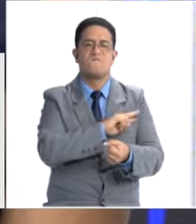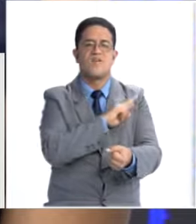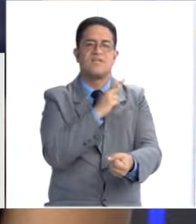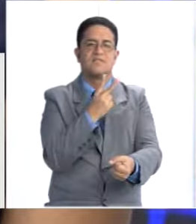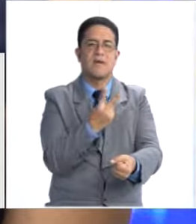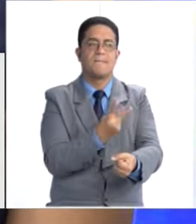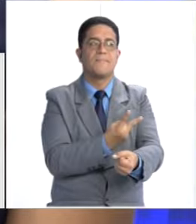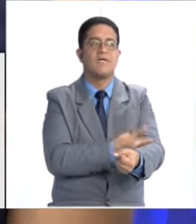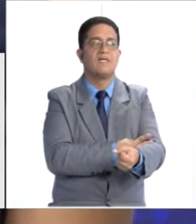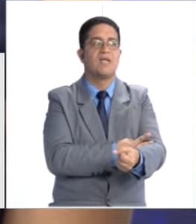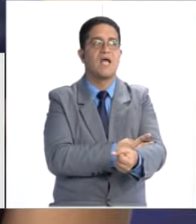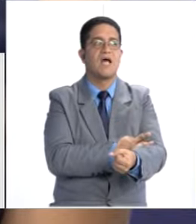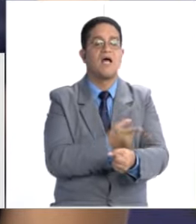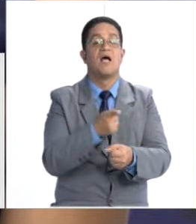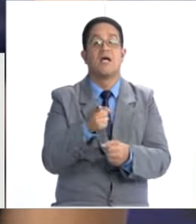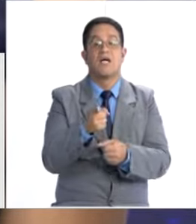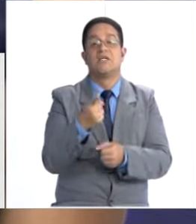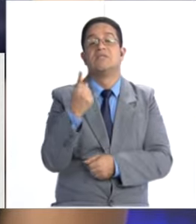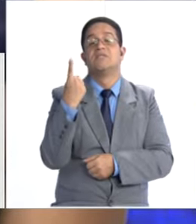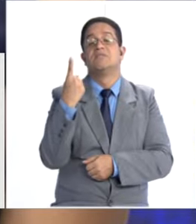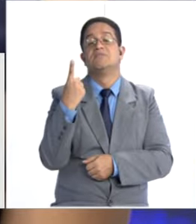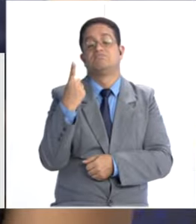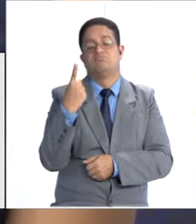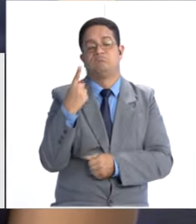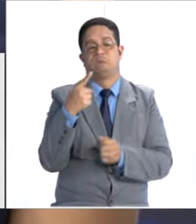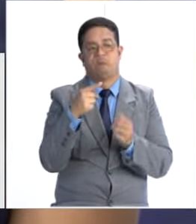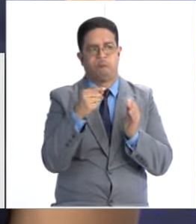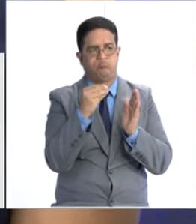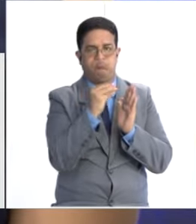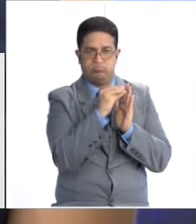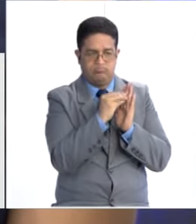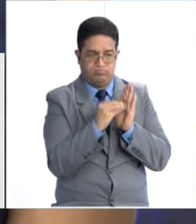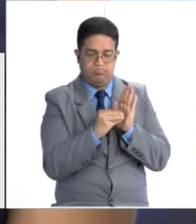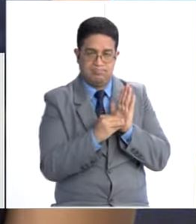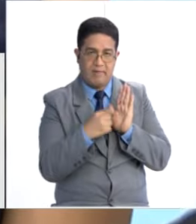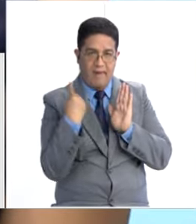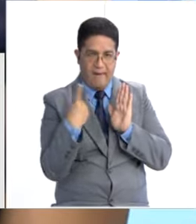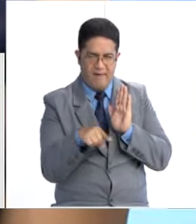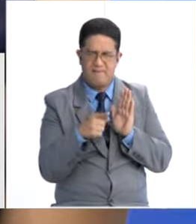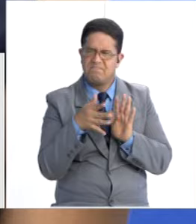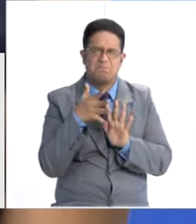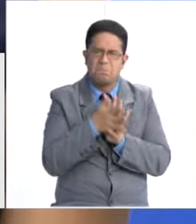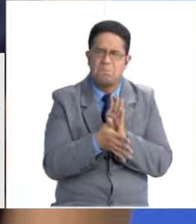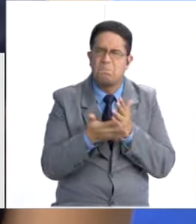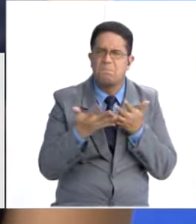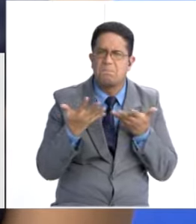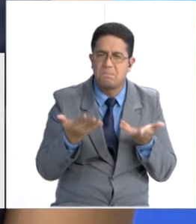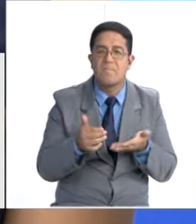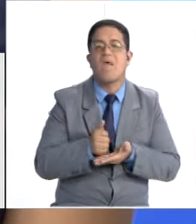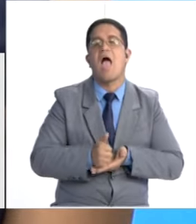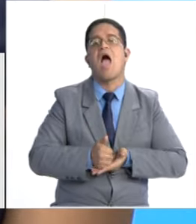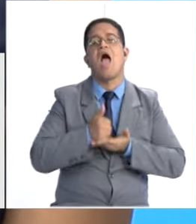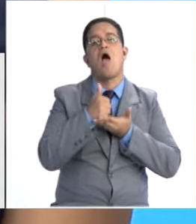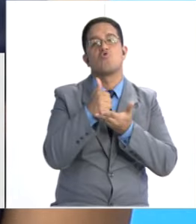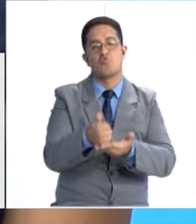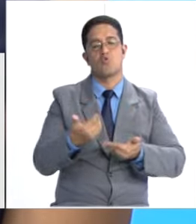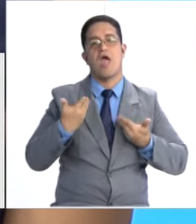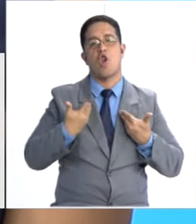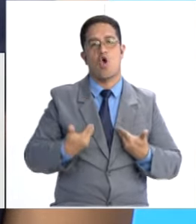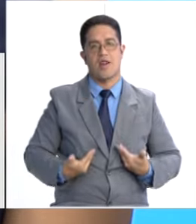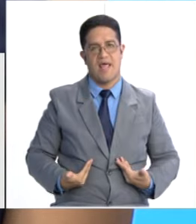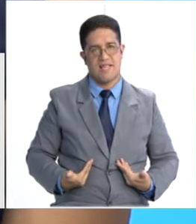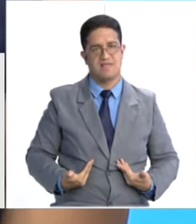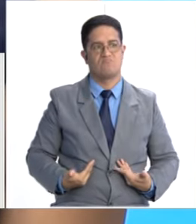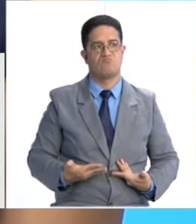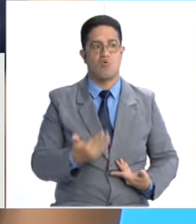está enriquecido en vitaminas que precisamente es para ayudar al organismo a esa